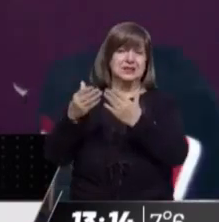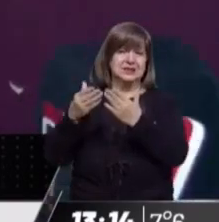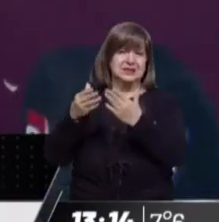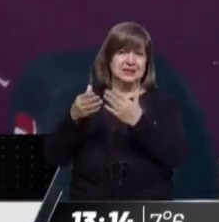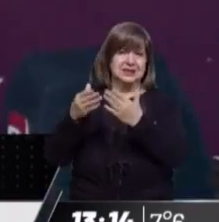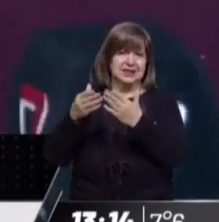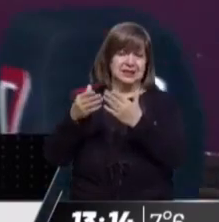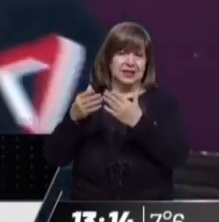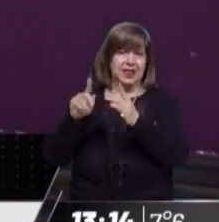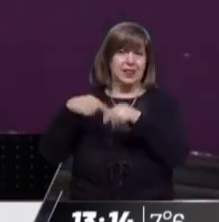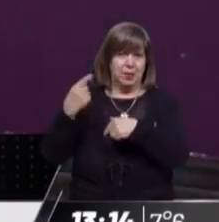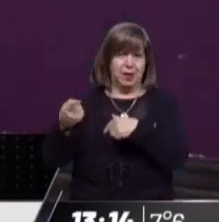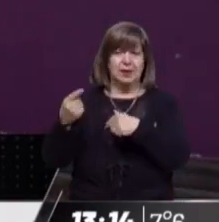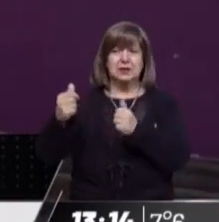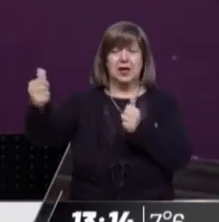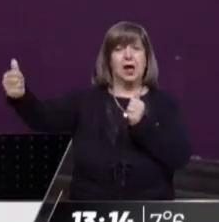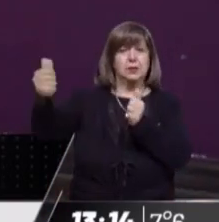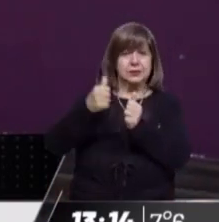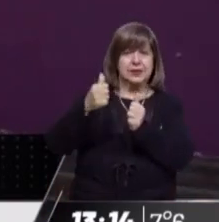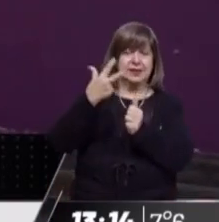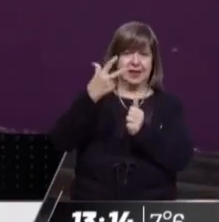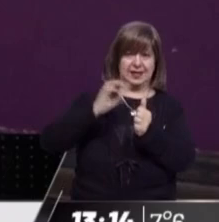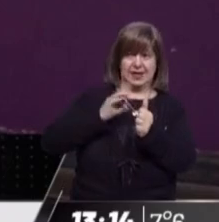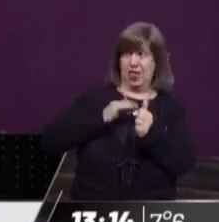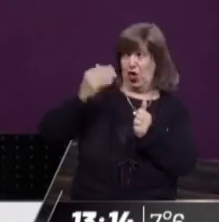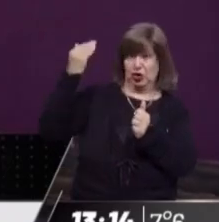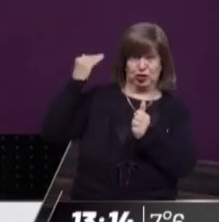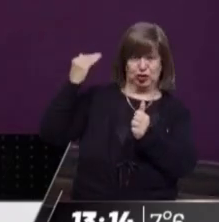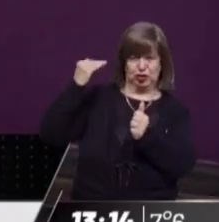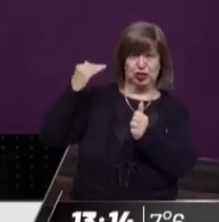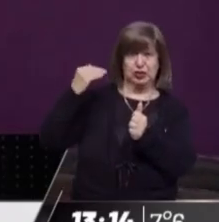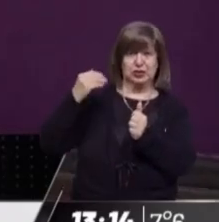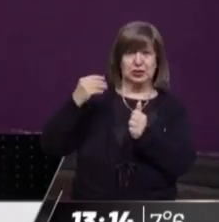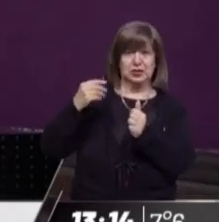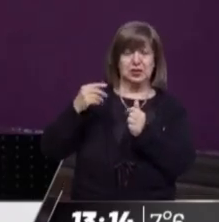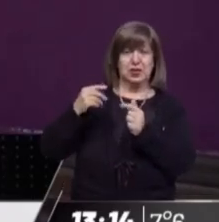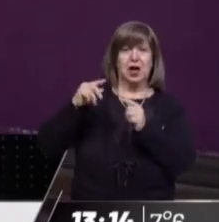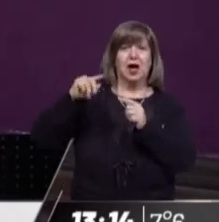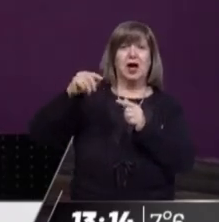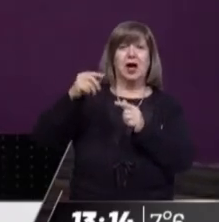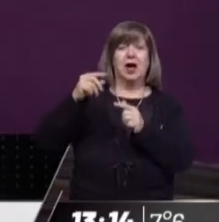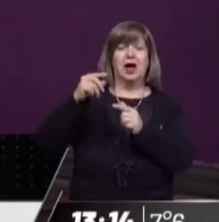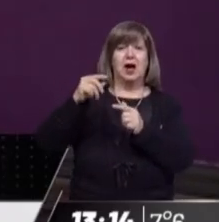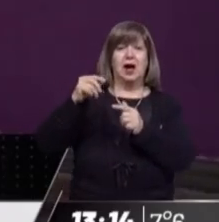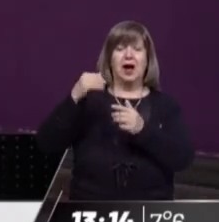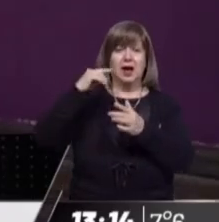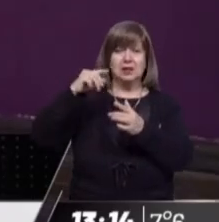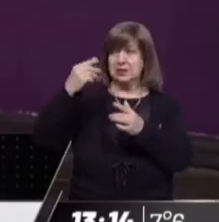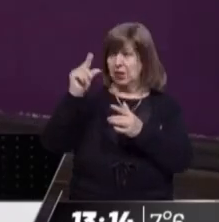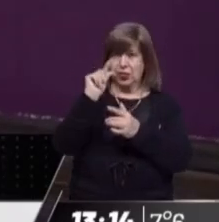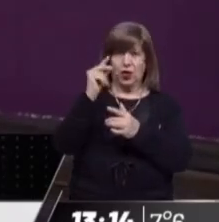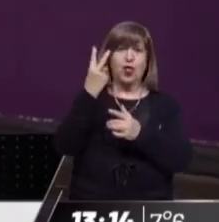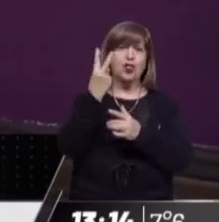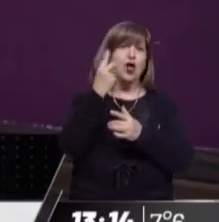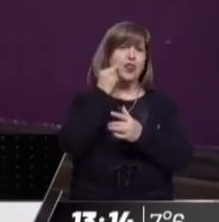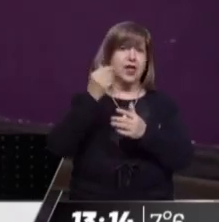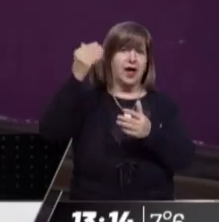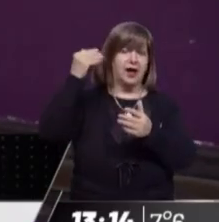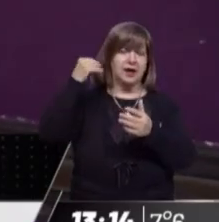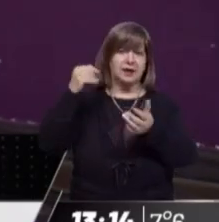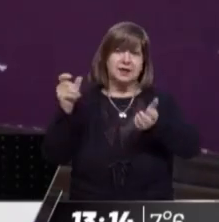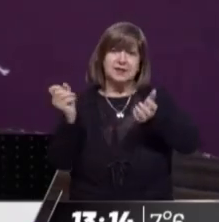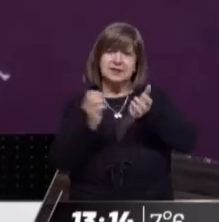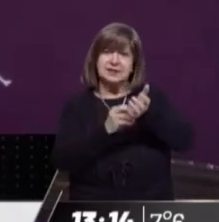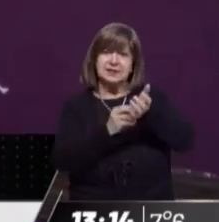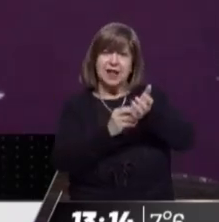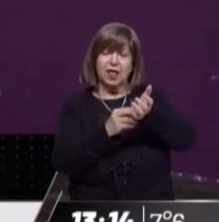digamos intentando acercarse a vos Eh sí anteayer me llama por número privado el cual el teléfono